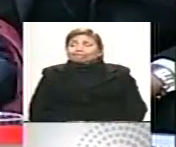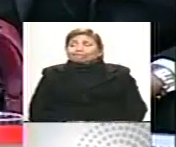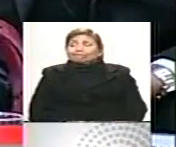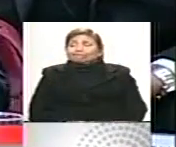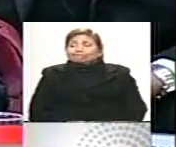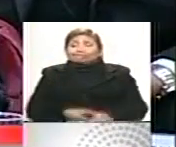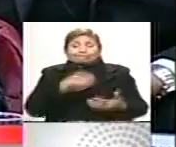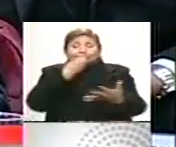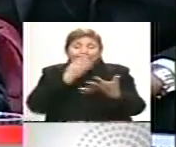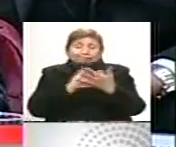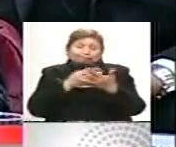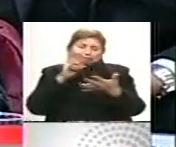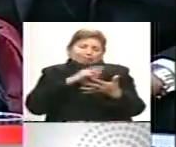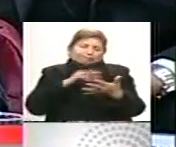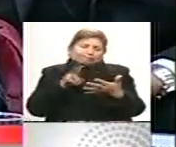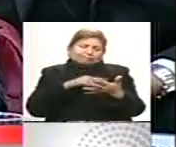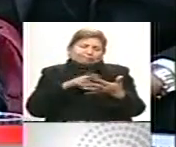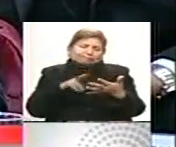Bien